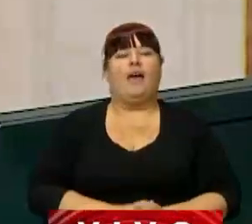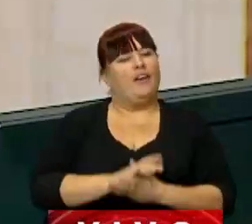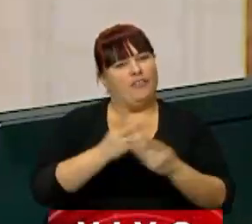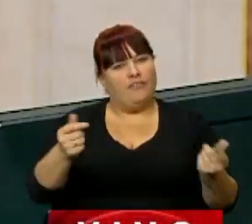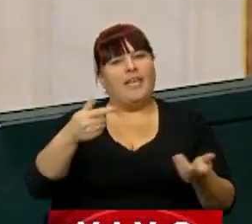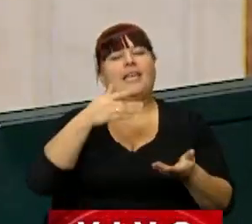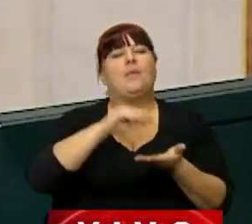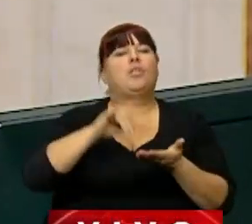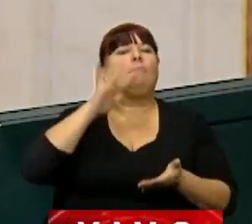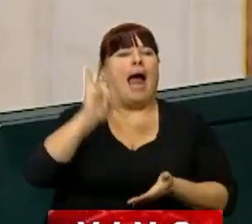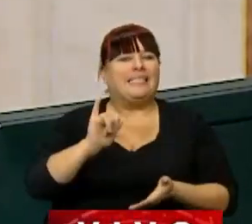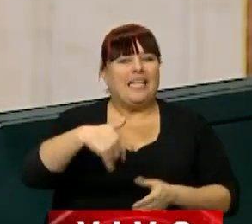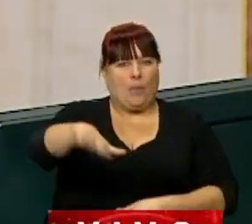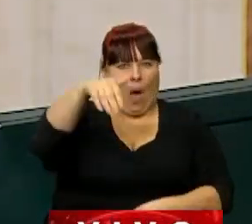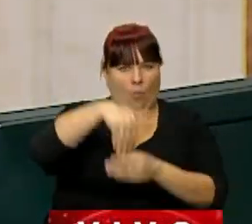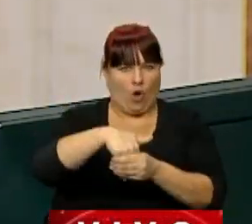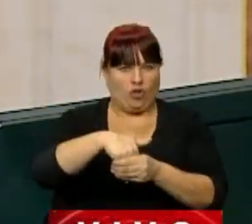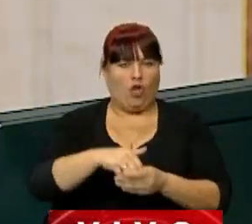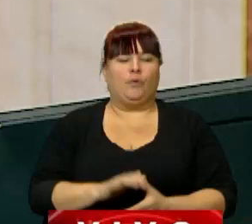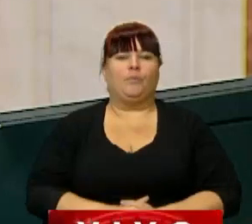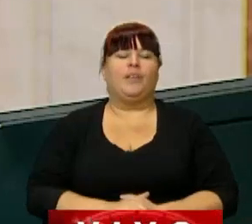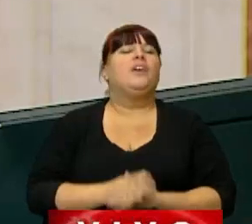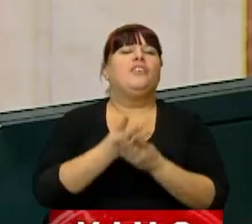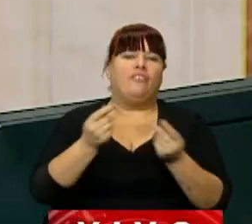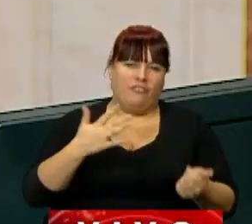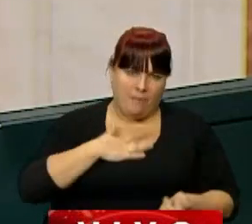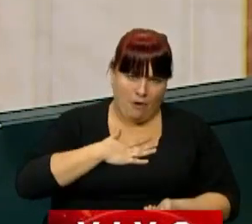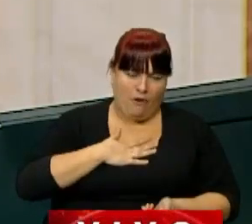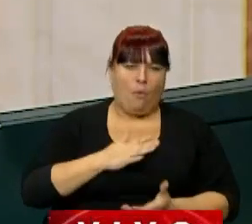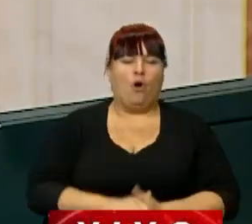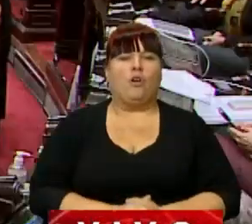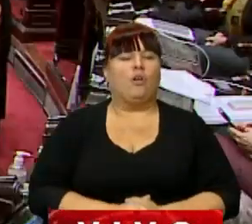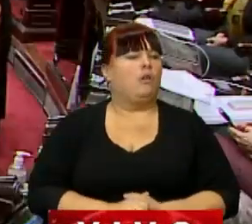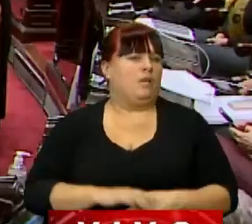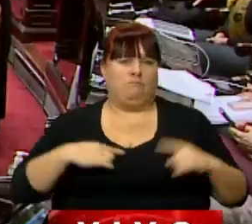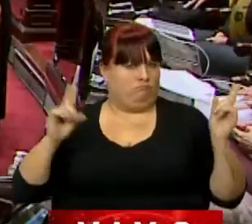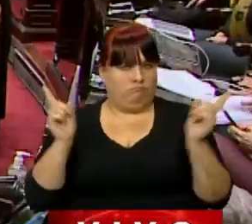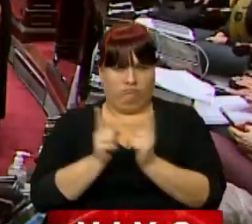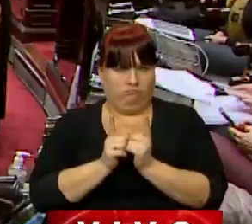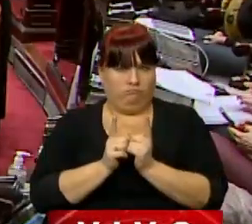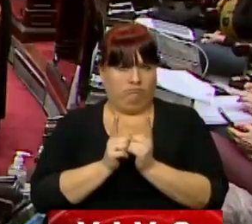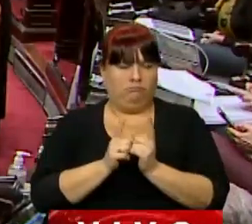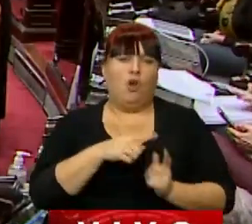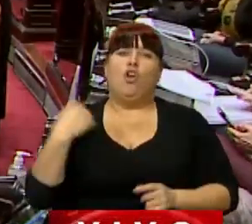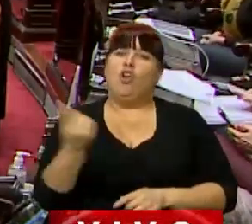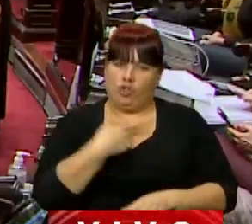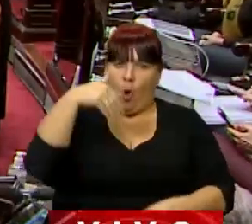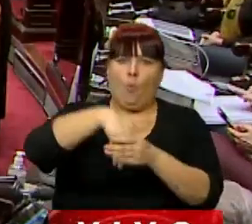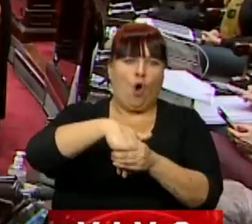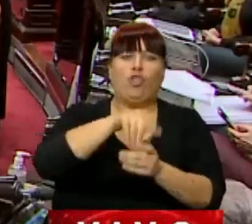Cierre, diputado Martínez, que vamos a votar. Termine, por favor. Muy sencillo,